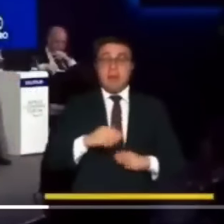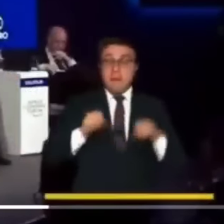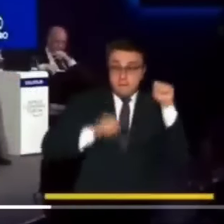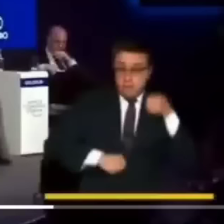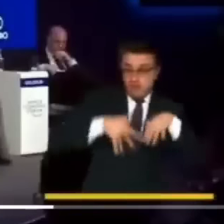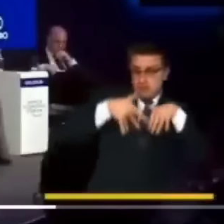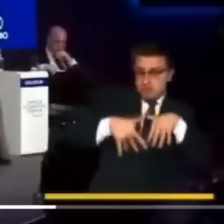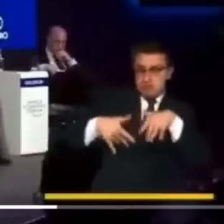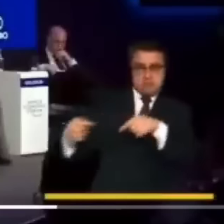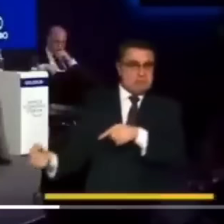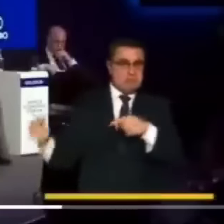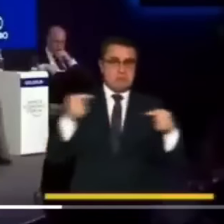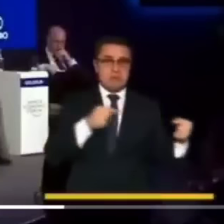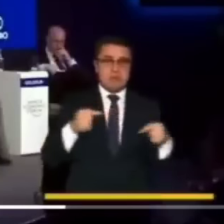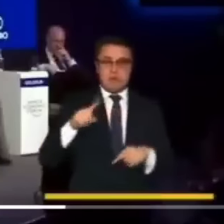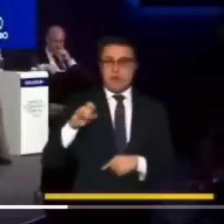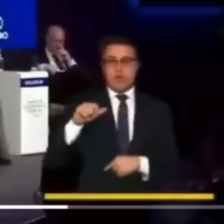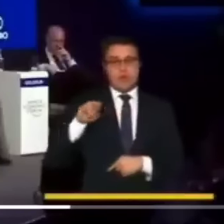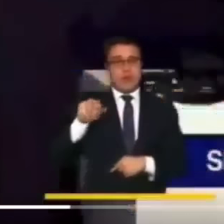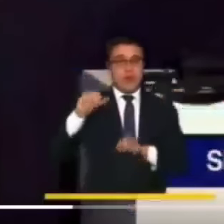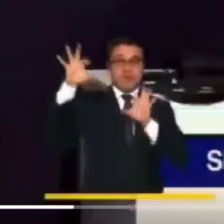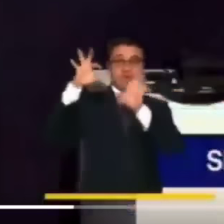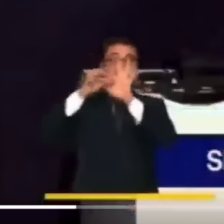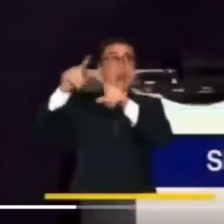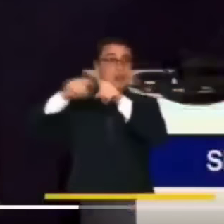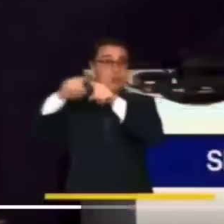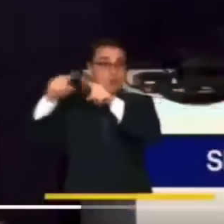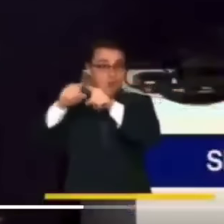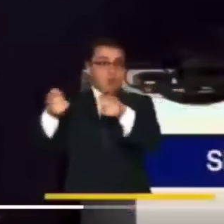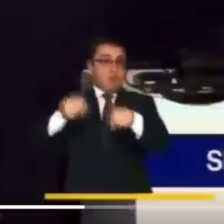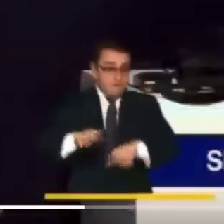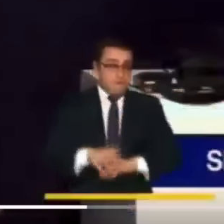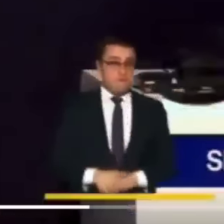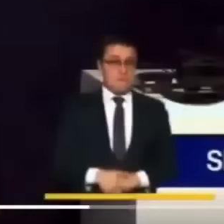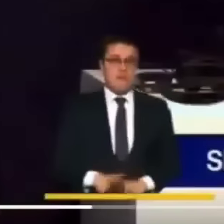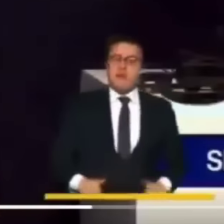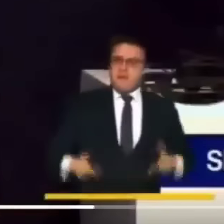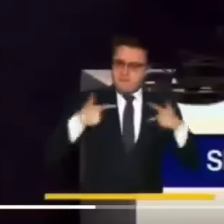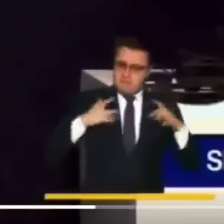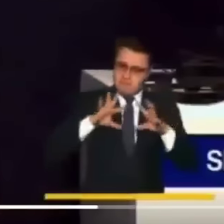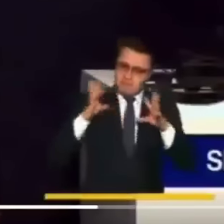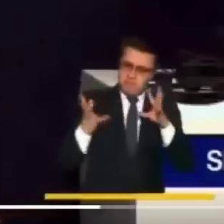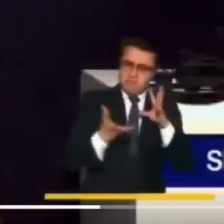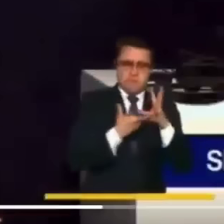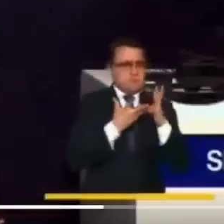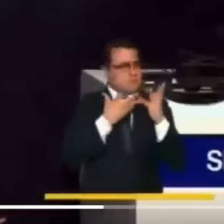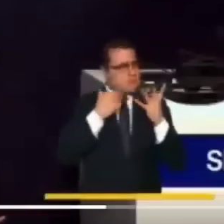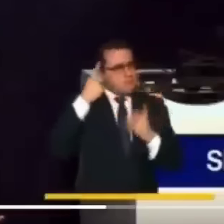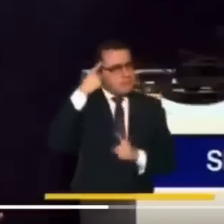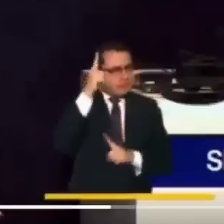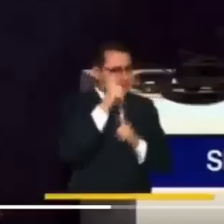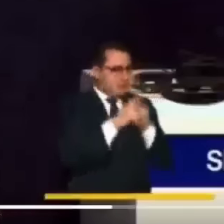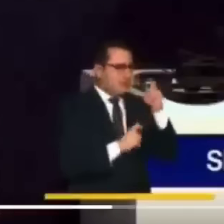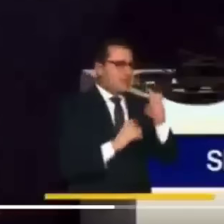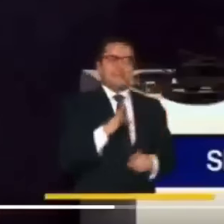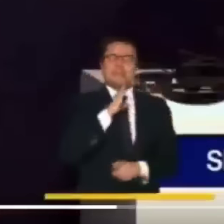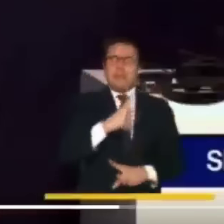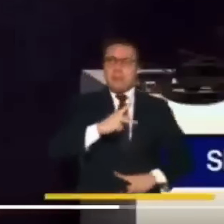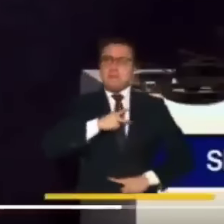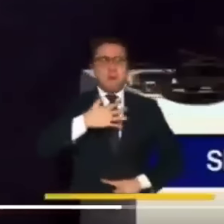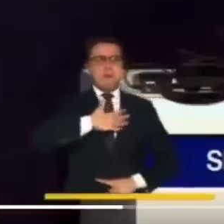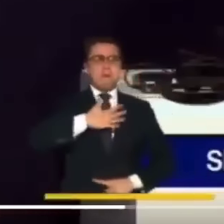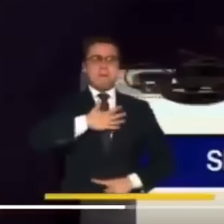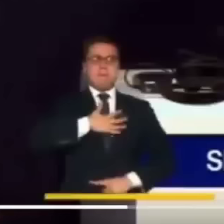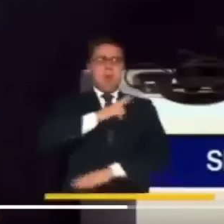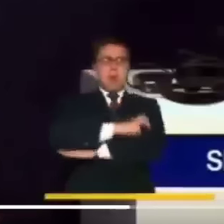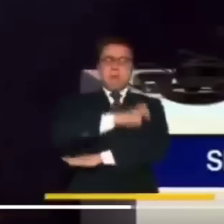en el Esequibo. Guyana aliado con Reino Unido está en lo mismo. La vida humana lo que debería plantearse no es quién es el propietario